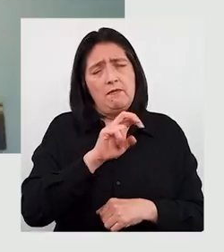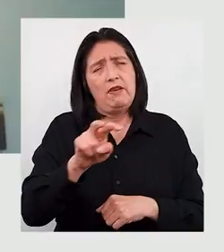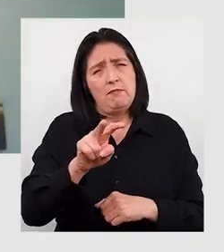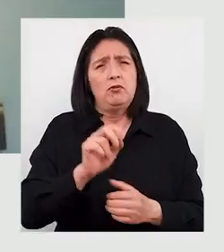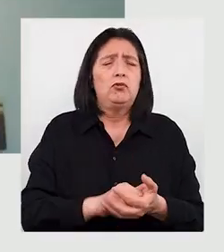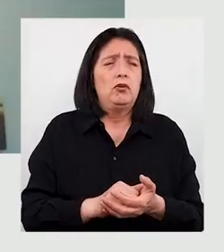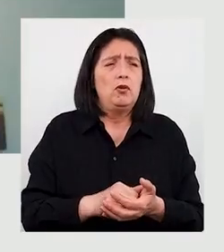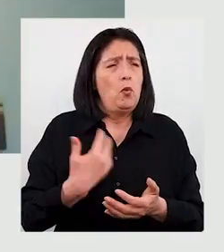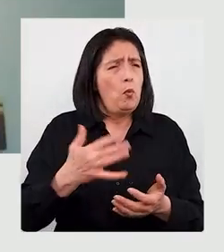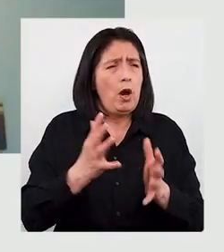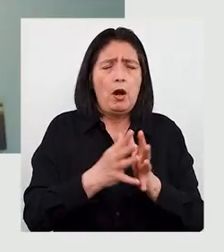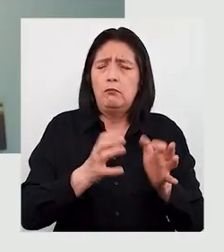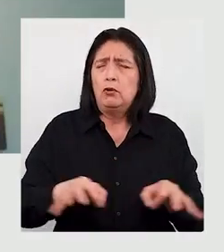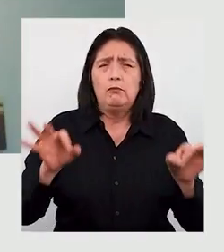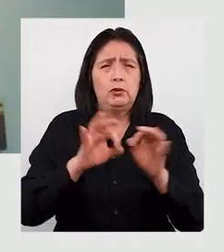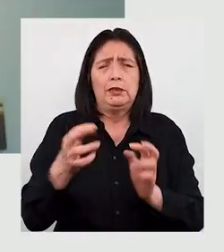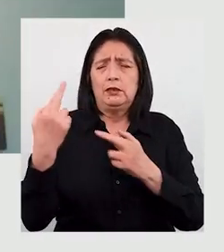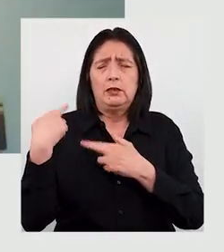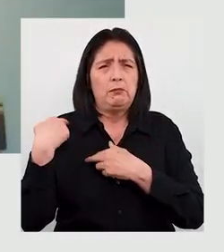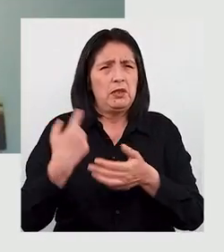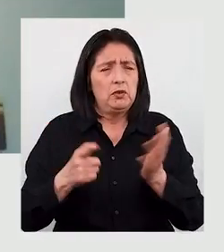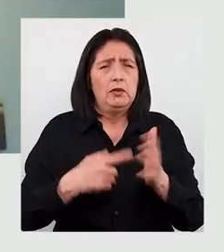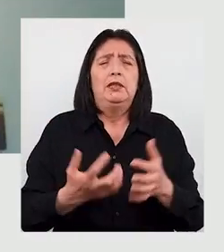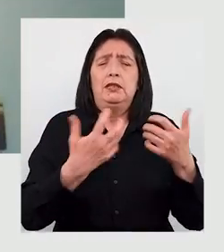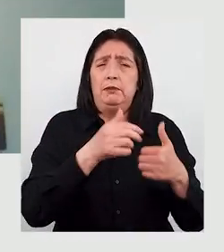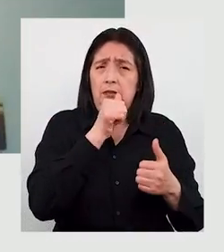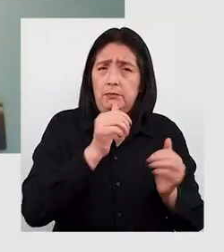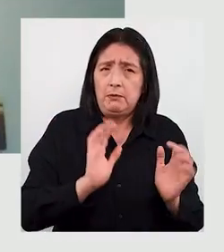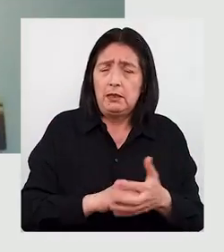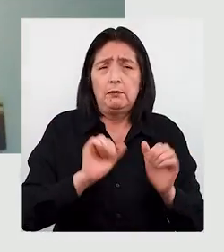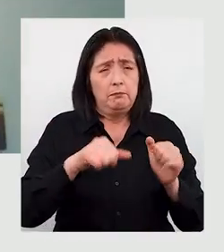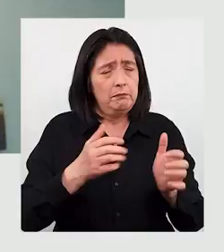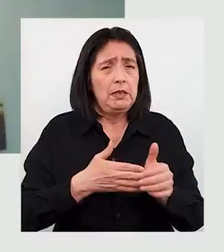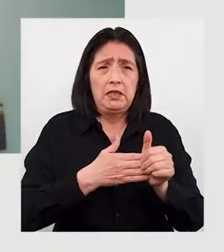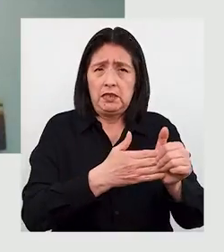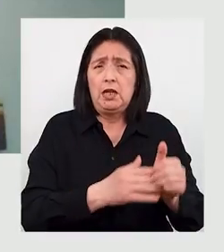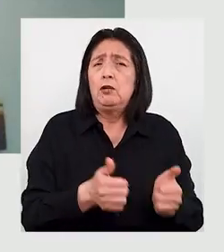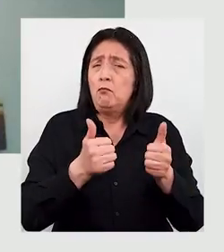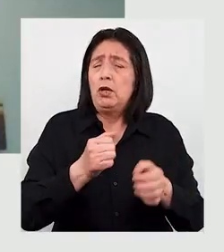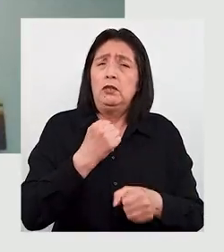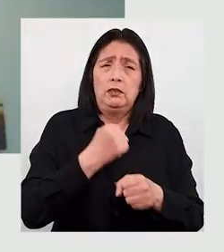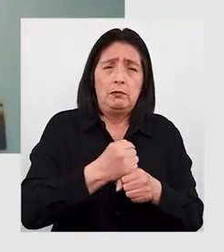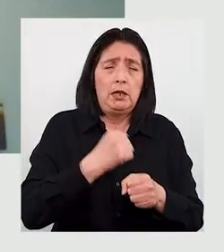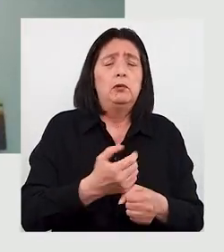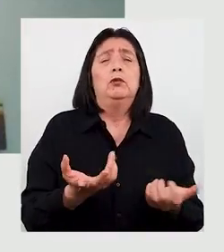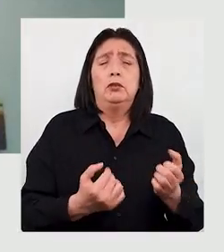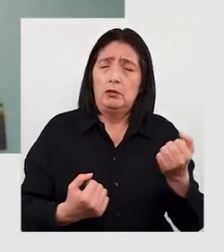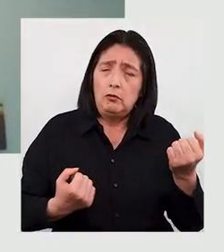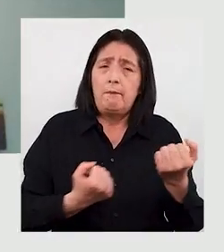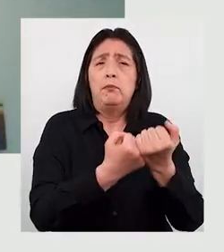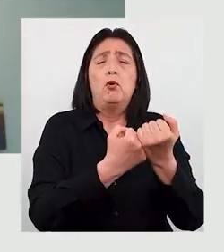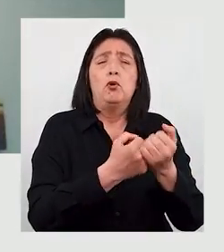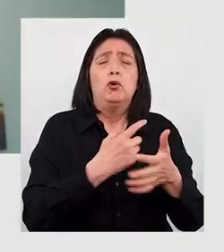vemos un importante rol de los estándares privados para guiar buenas prácticas y ser un